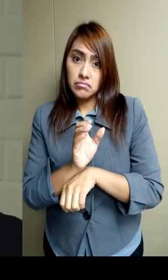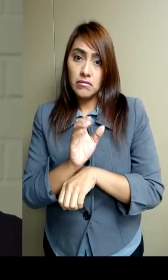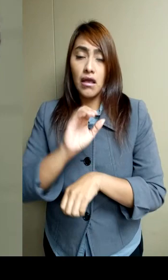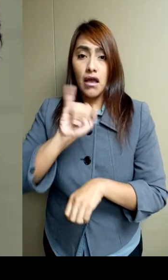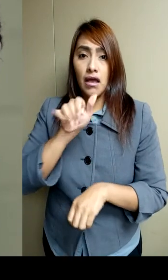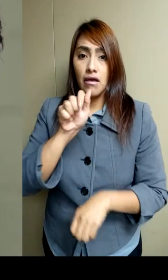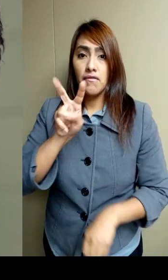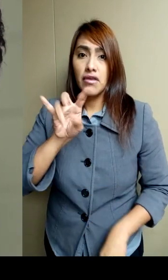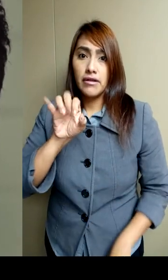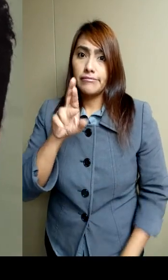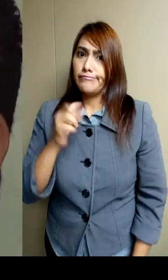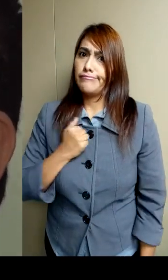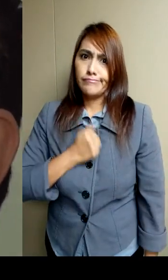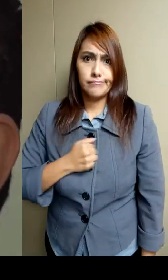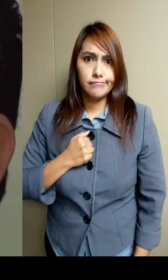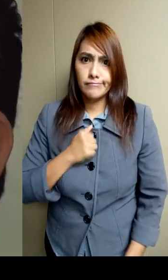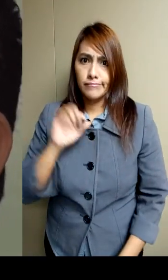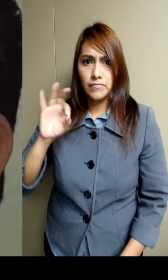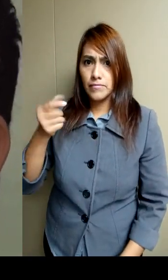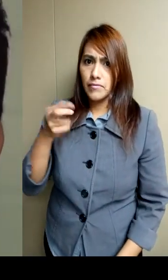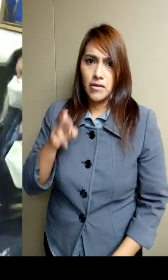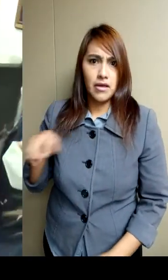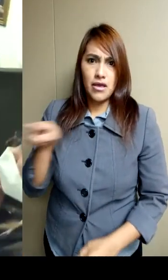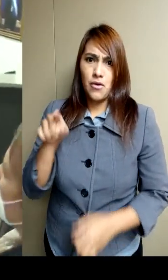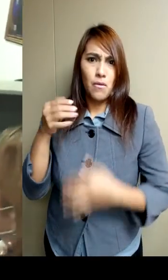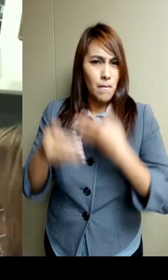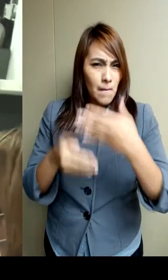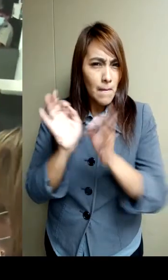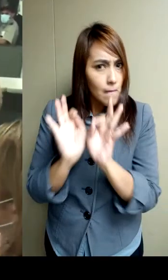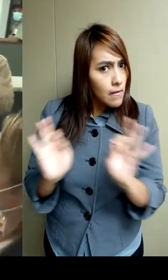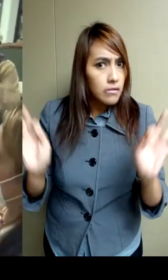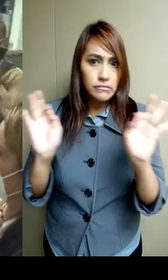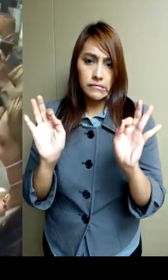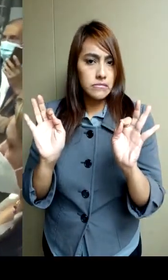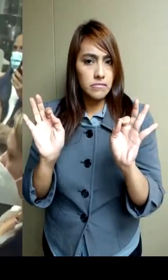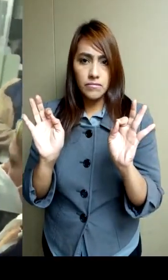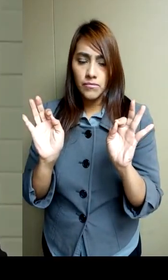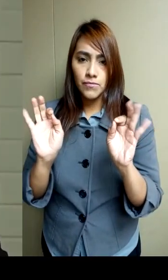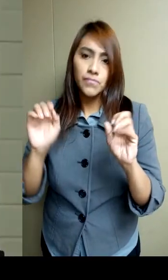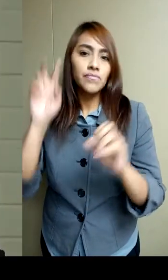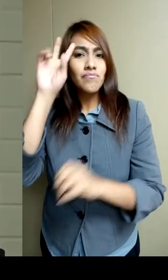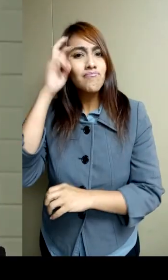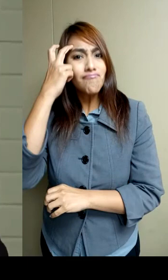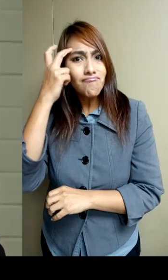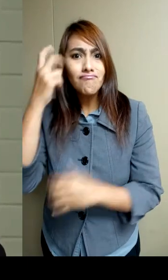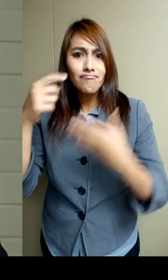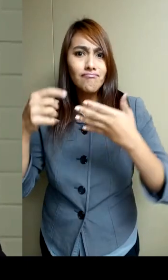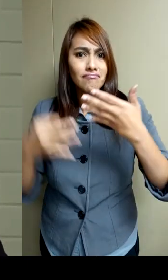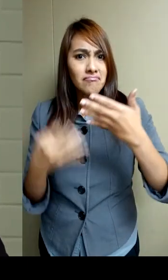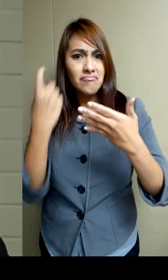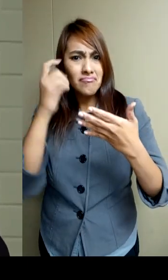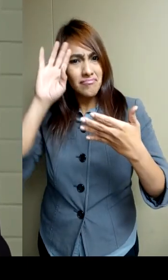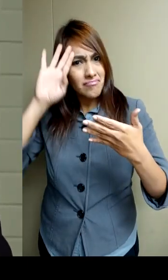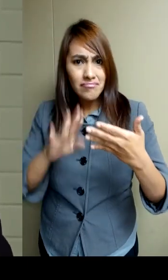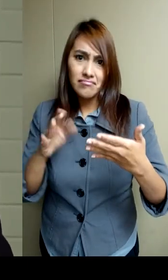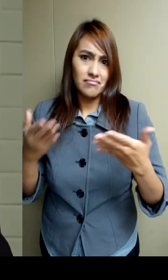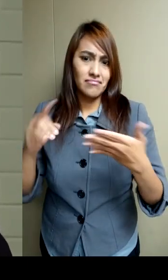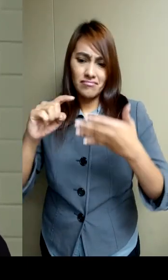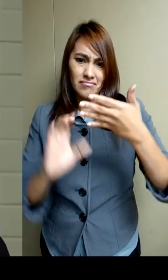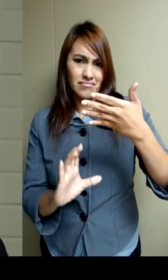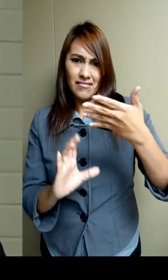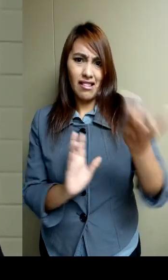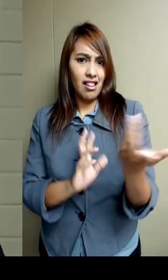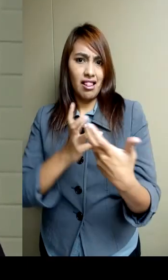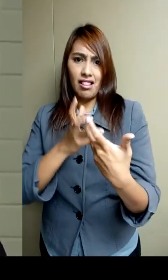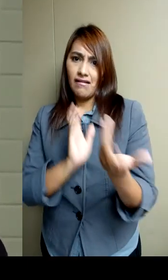lamentó que el ministerio público se saltará el marco legal para realizar esta diligencia ahí hay una ruptura al orden legal hay una ruptura